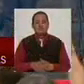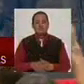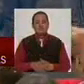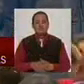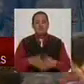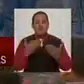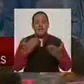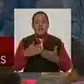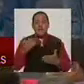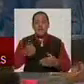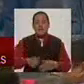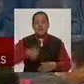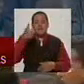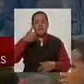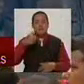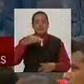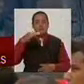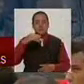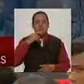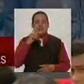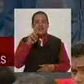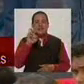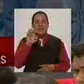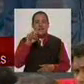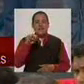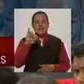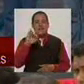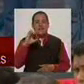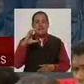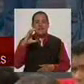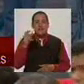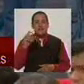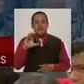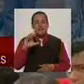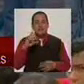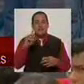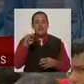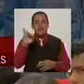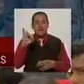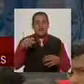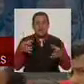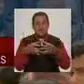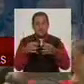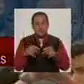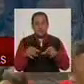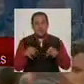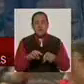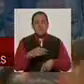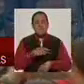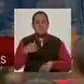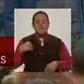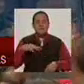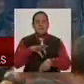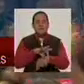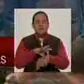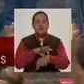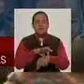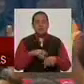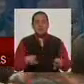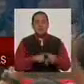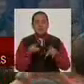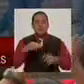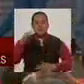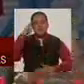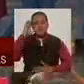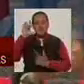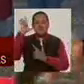al jefe de Reñé, a la ministra de Salud, a los militares, a